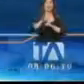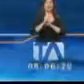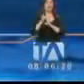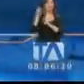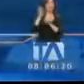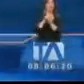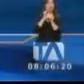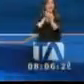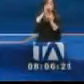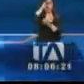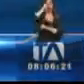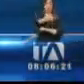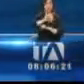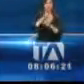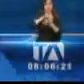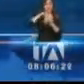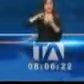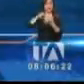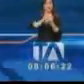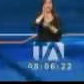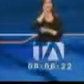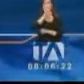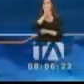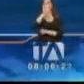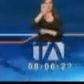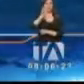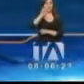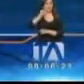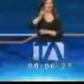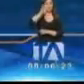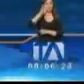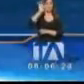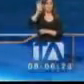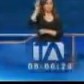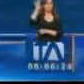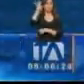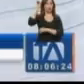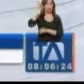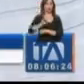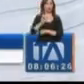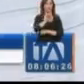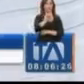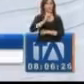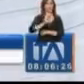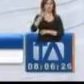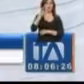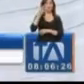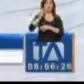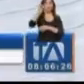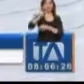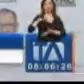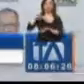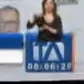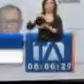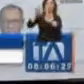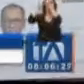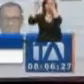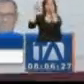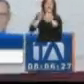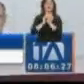un 53.69%, de lo cual el 10.13% ya fue entregado a Mungar. Y se informó también que el Instituto